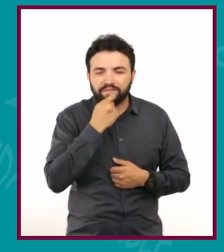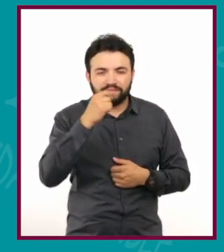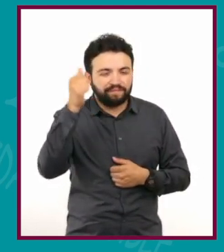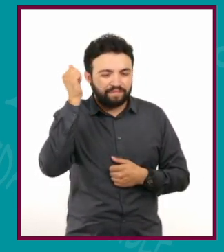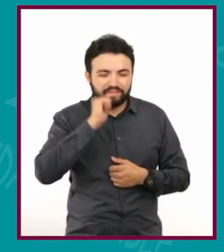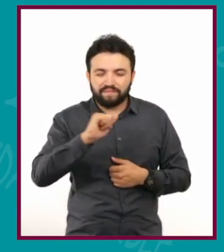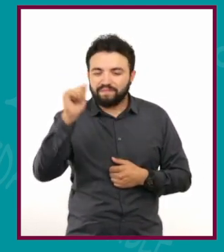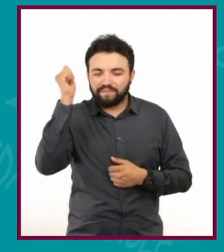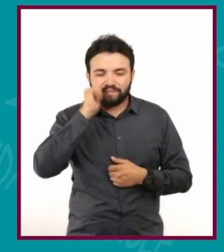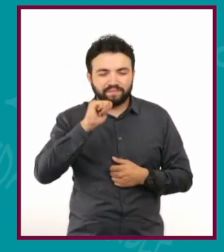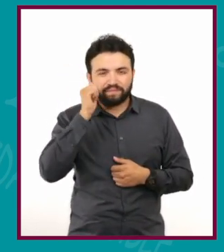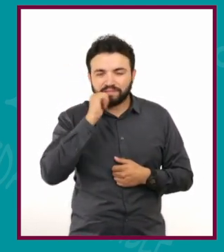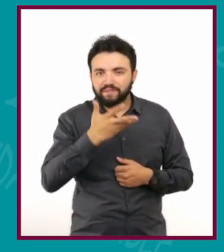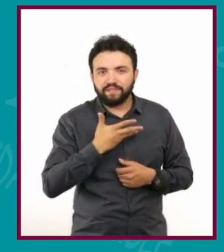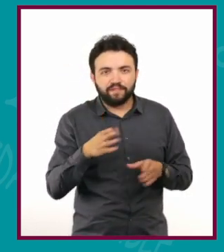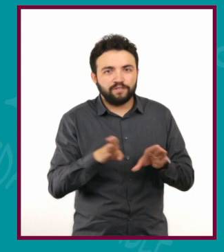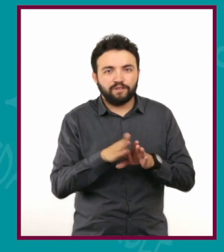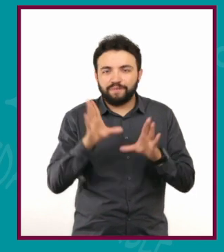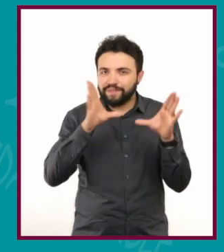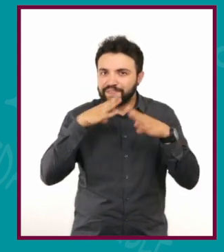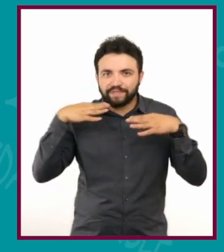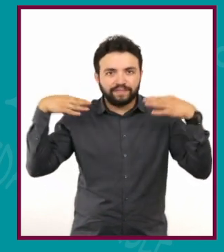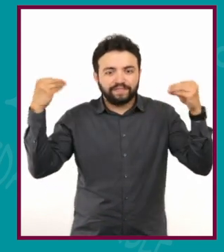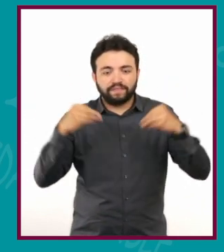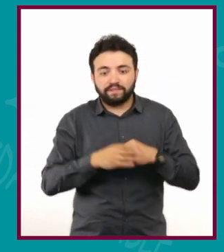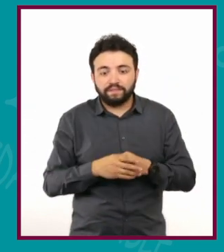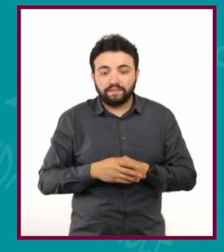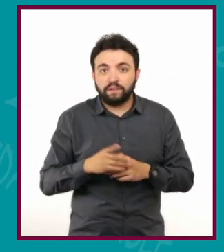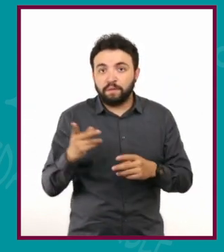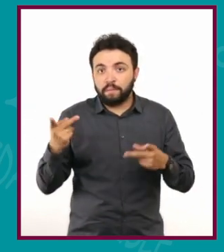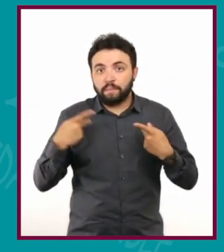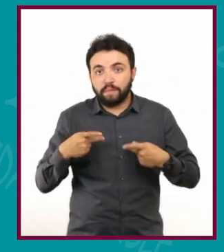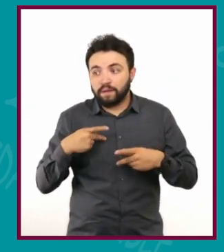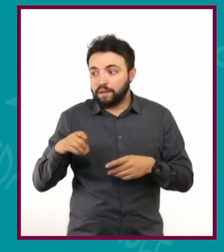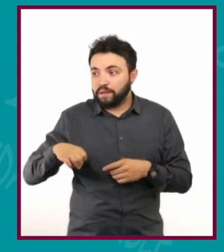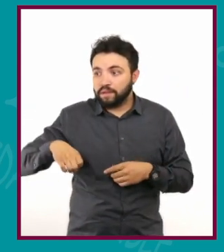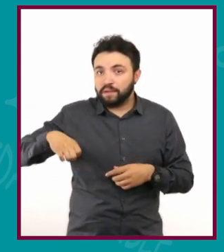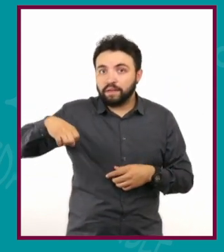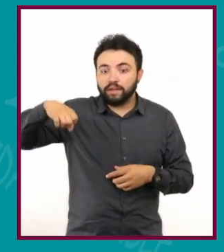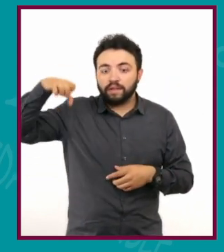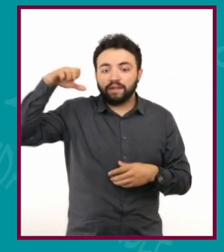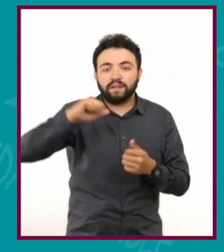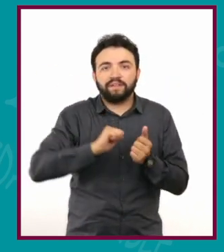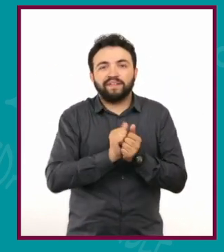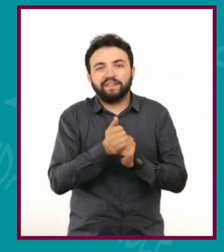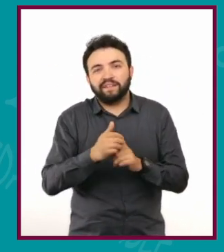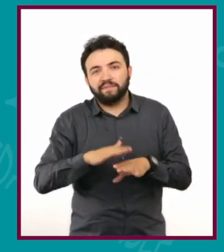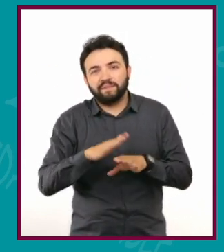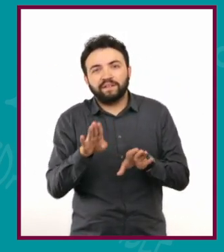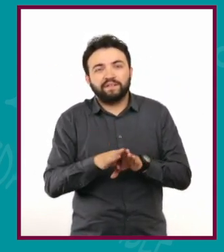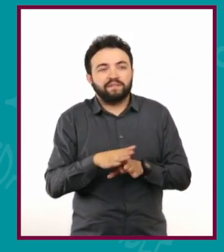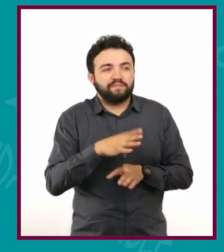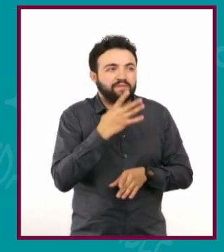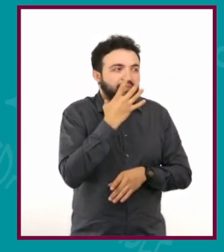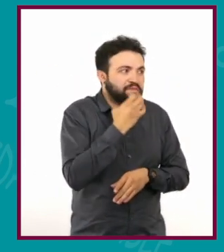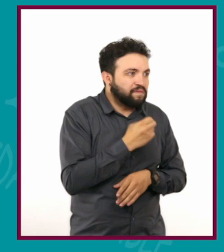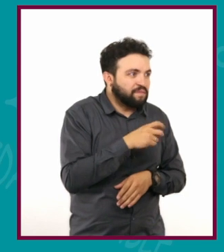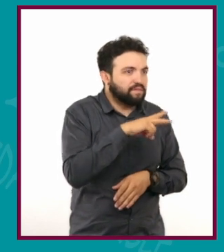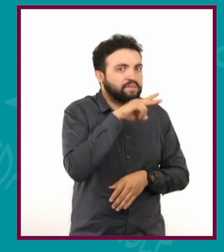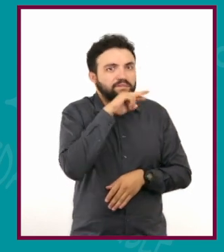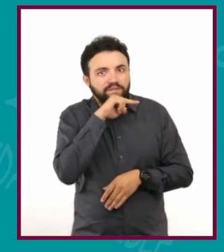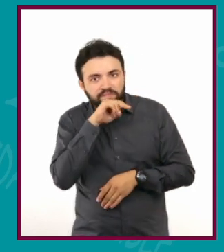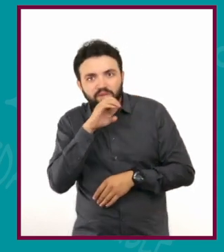niños siempre se encuentran en un estado de ánimo feliz y una persona ya más adulta se encuentra como que en un estado